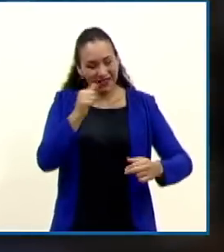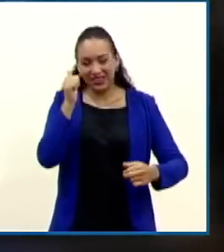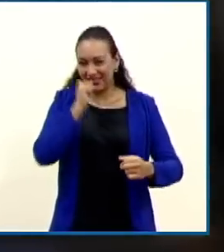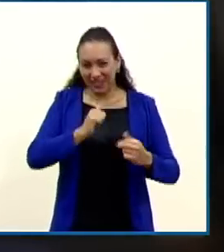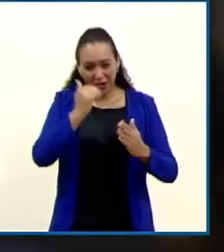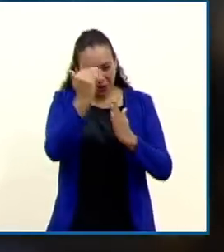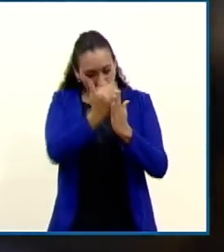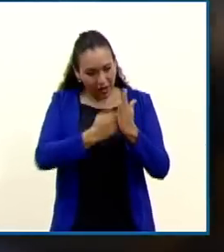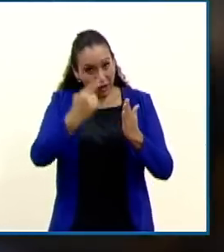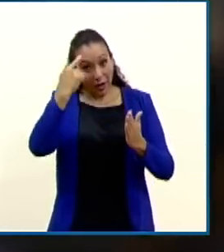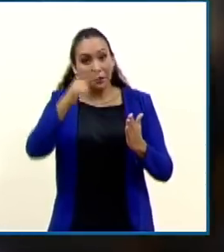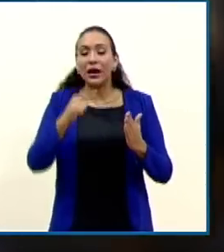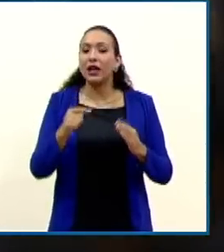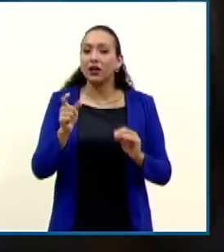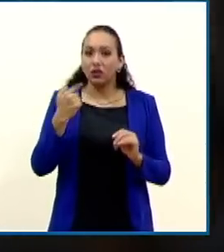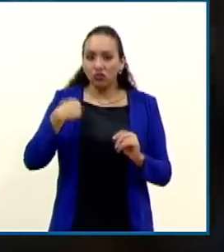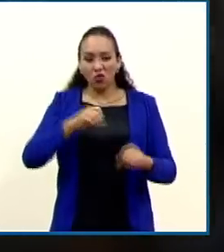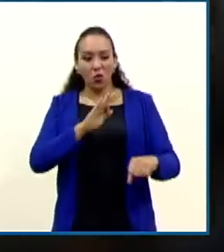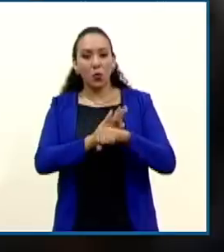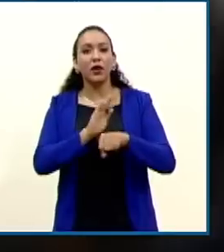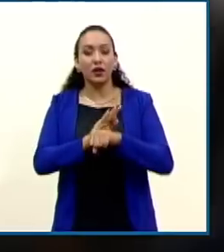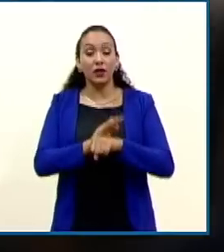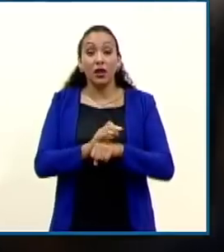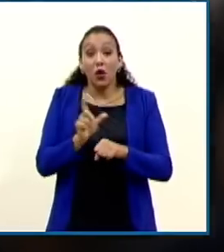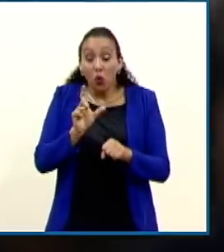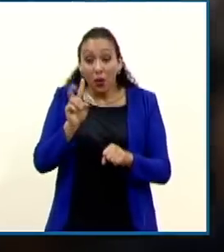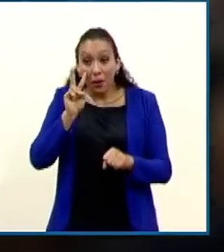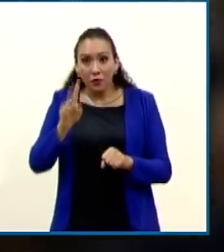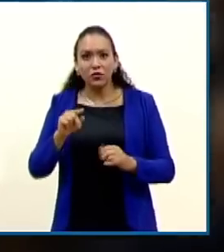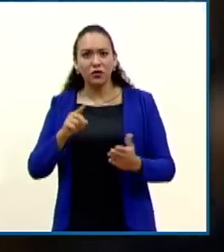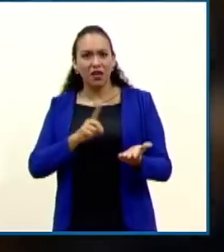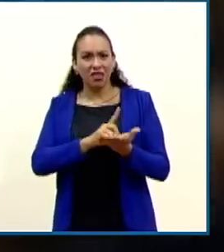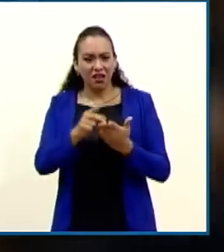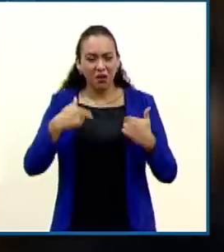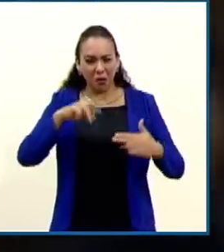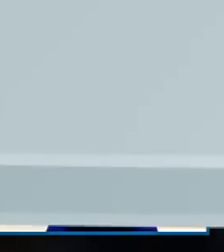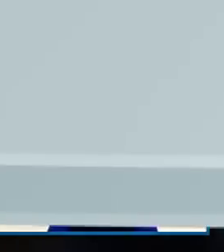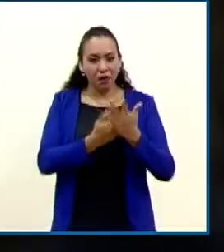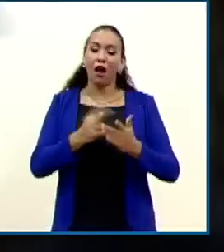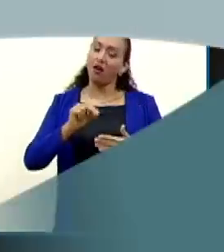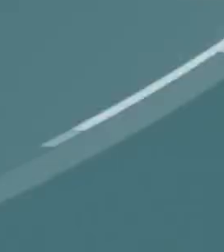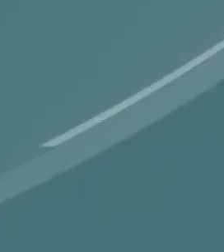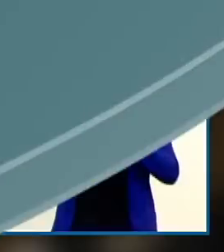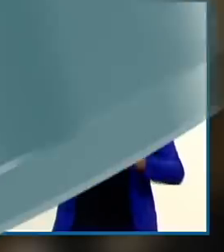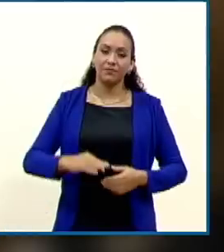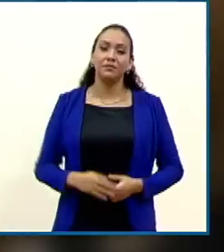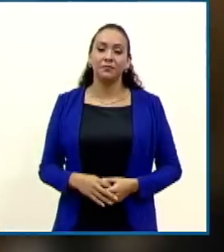ajustes a la Carta Magna cuando se atenta contra su esencia.